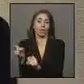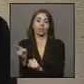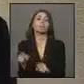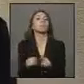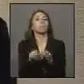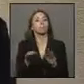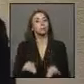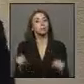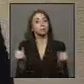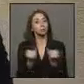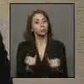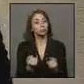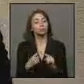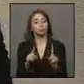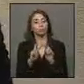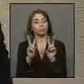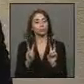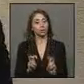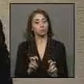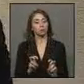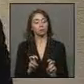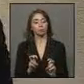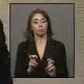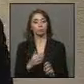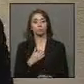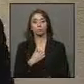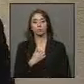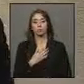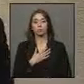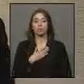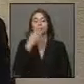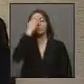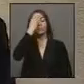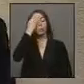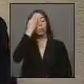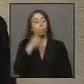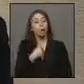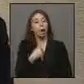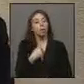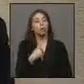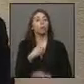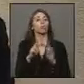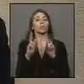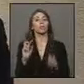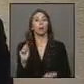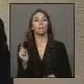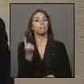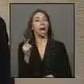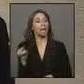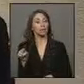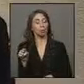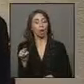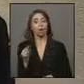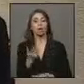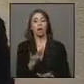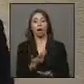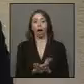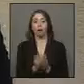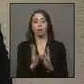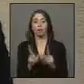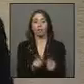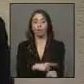la misma forma, hay otro tema que también me convoca y me preocupa, es un tema particular. Existe